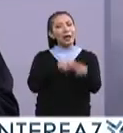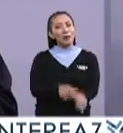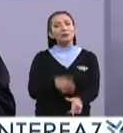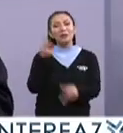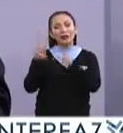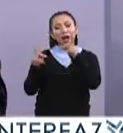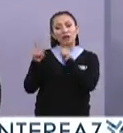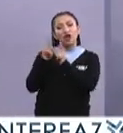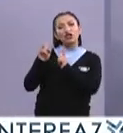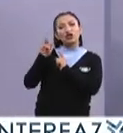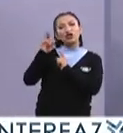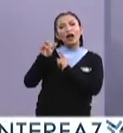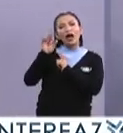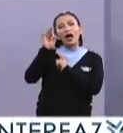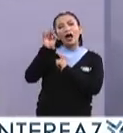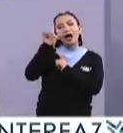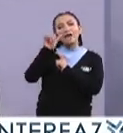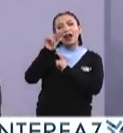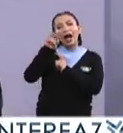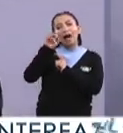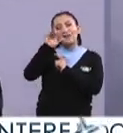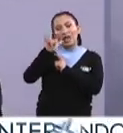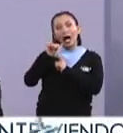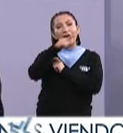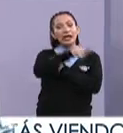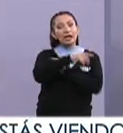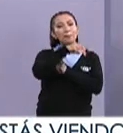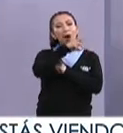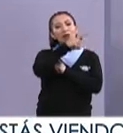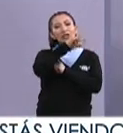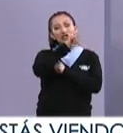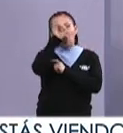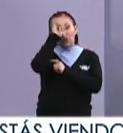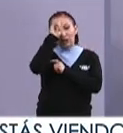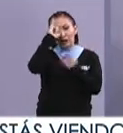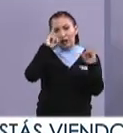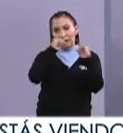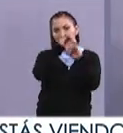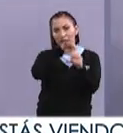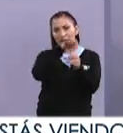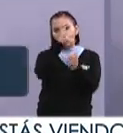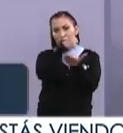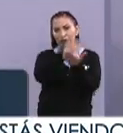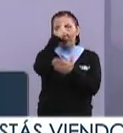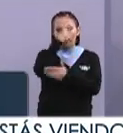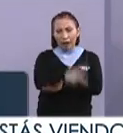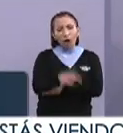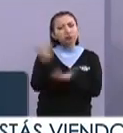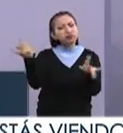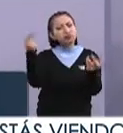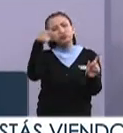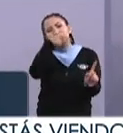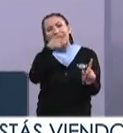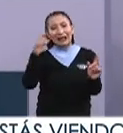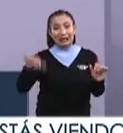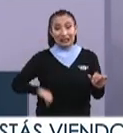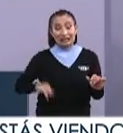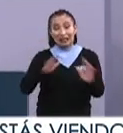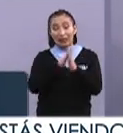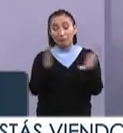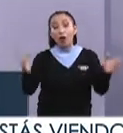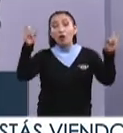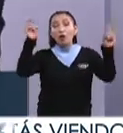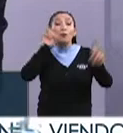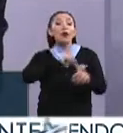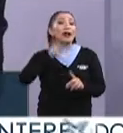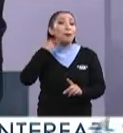Continuamos platicando con la doctora Flavia Freidenberg y Mauricio Huesca, consejero del Instituto Electoral de la Ciudad de México, sobre este interesantísimo libro,